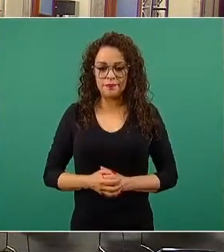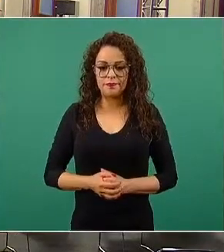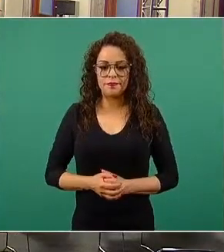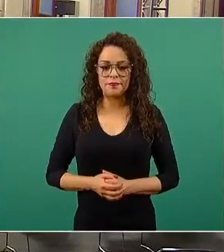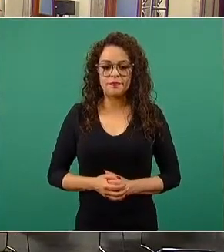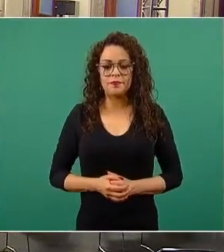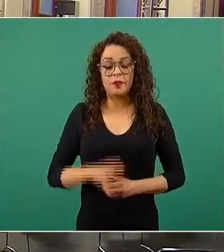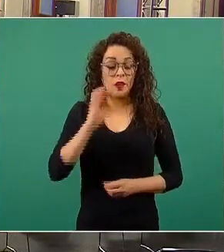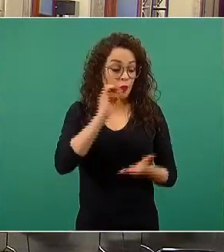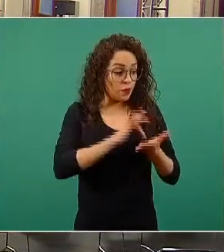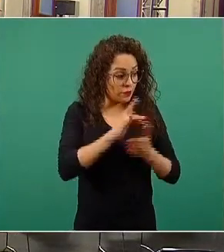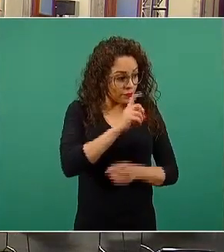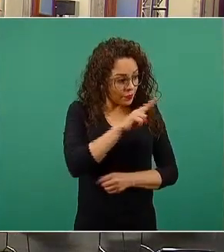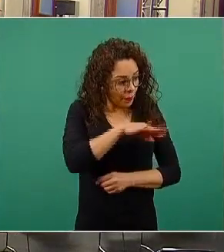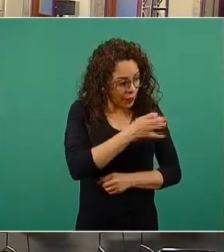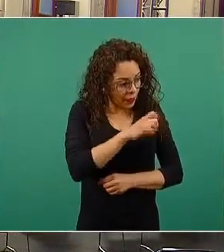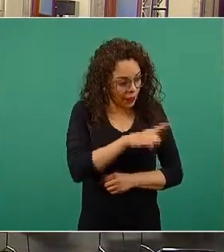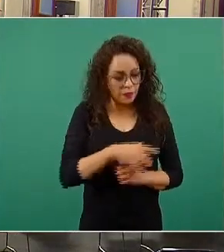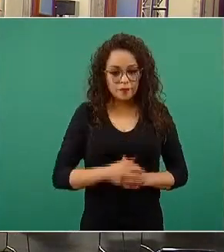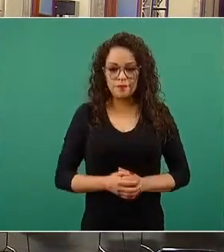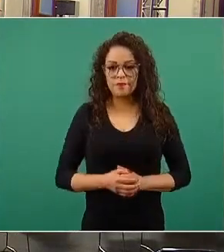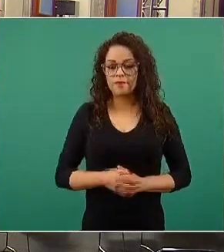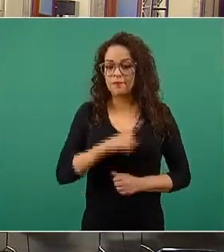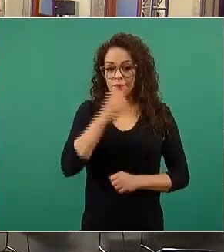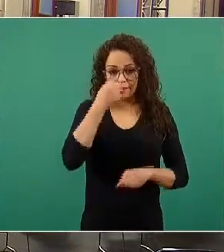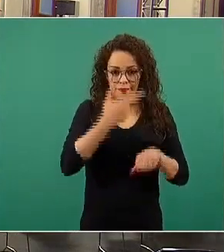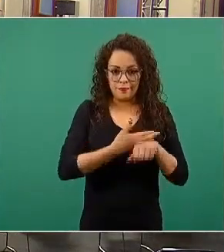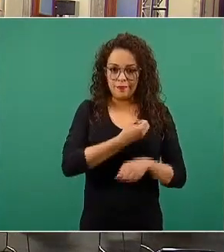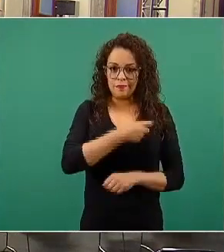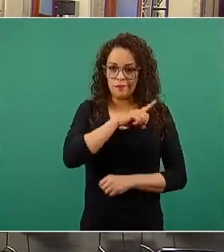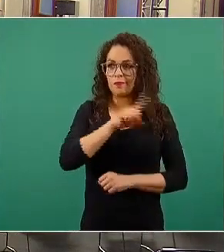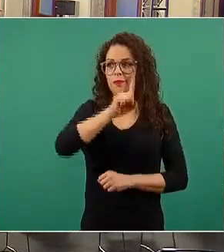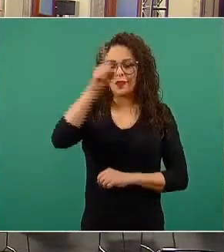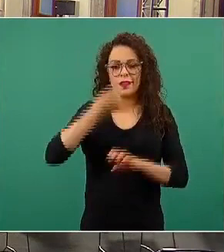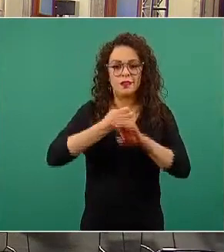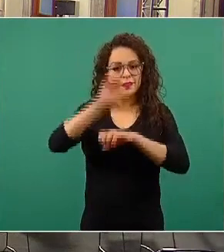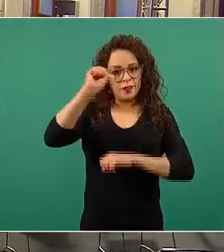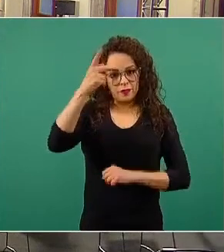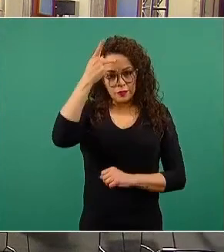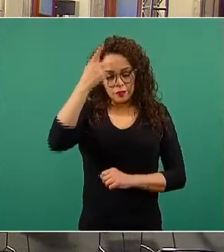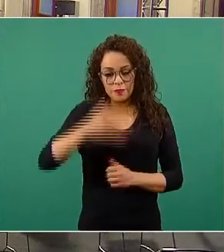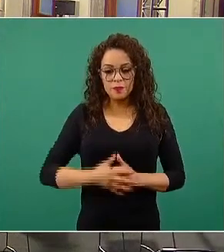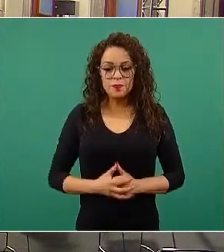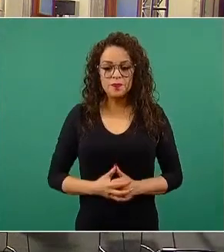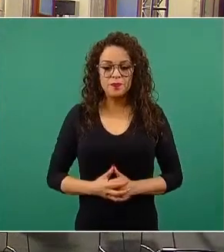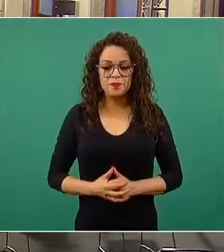gracias, doctor Miguel Utso Steiner, secretario de Salud de San Luis Potosí.